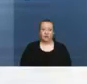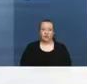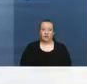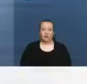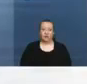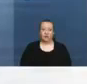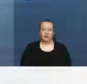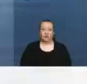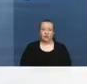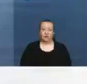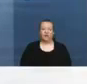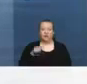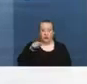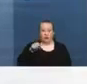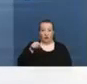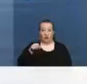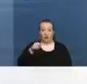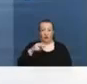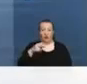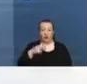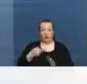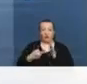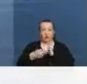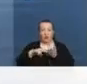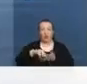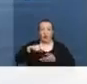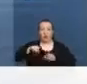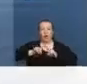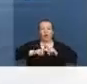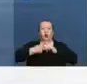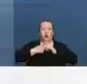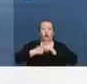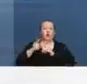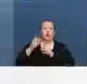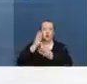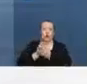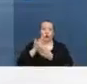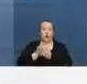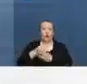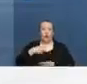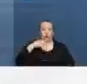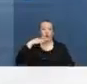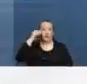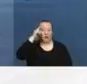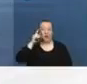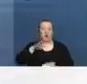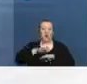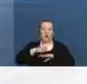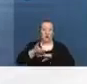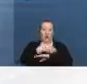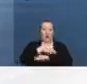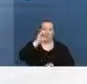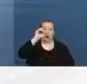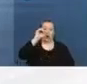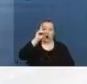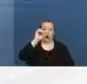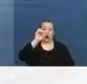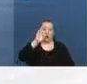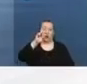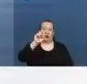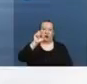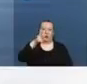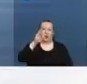esto fue lo que con lo que inició la persecución caso de brecht lo caso balda esto lo que dijo chica